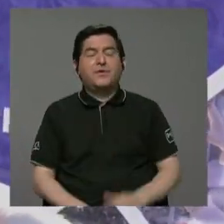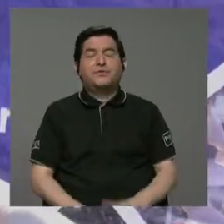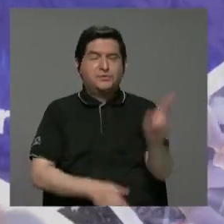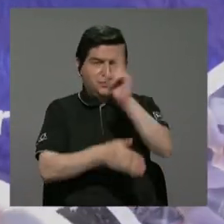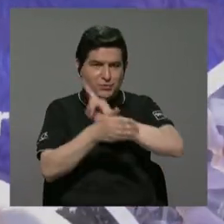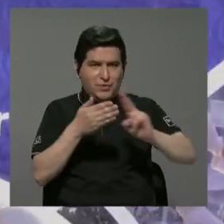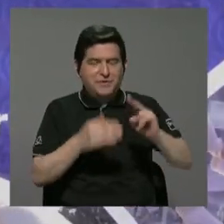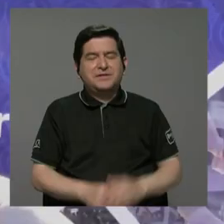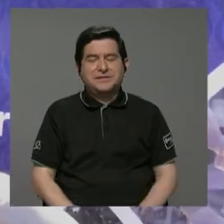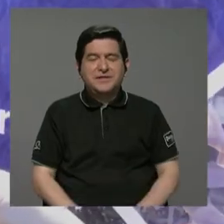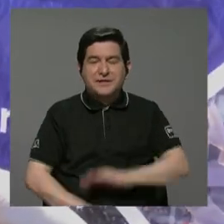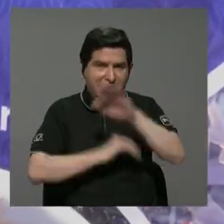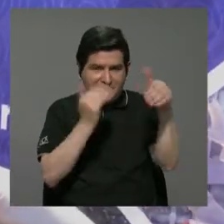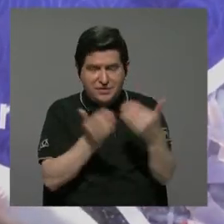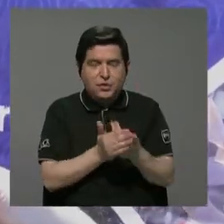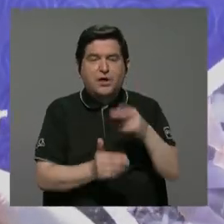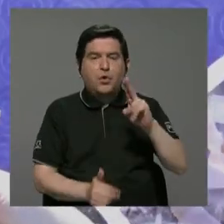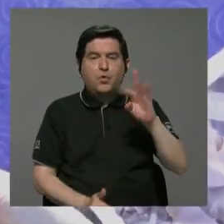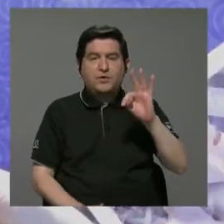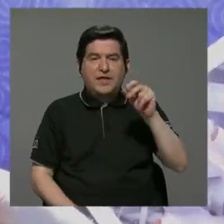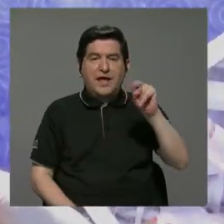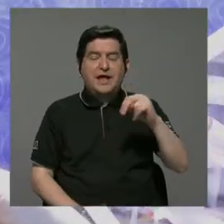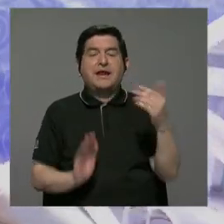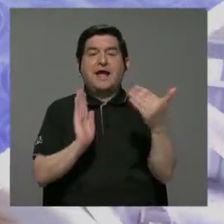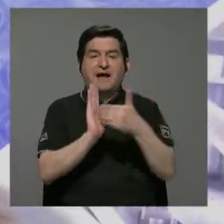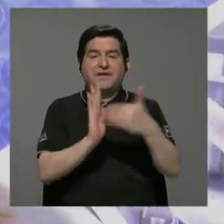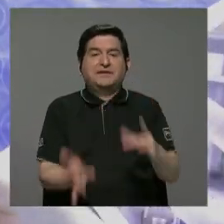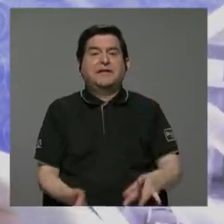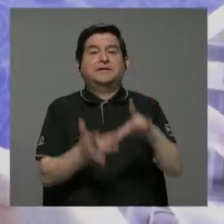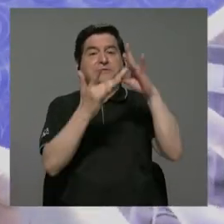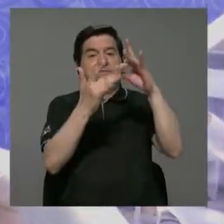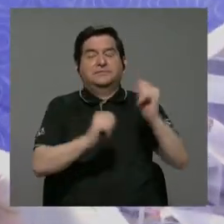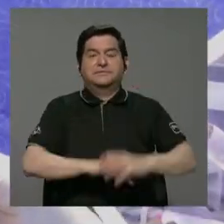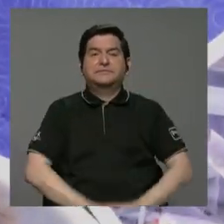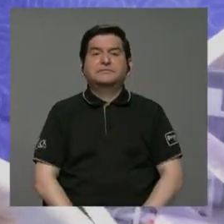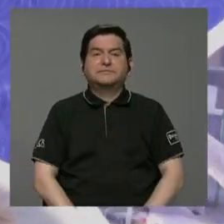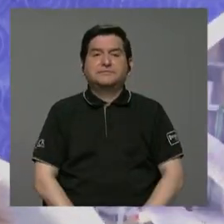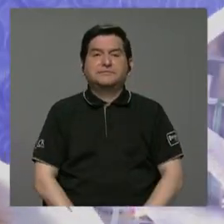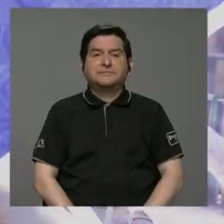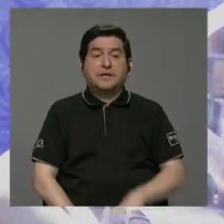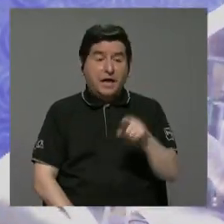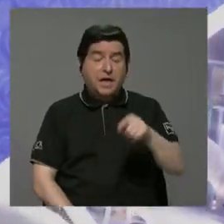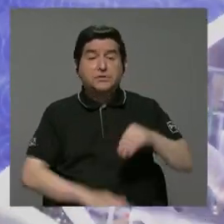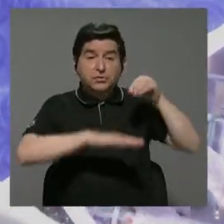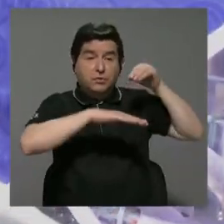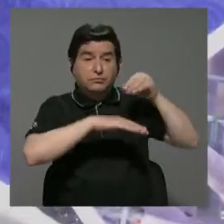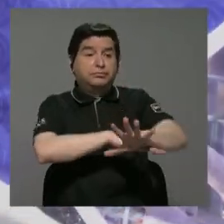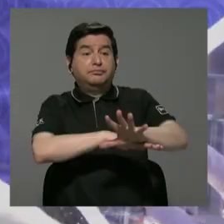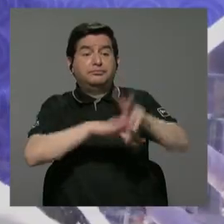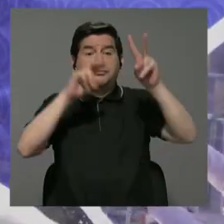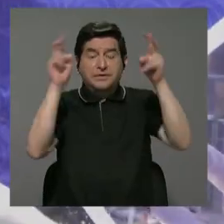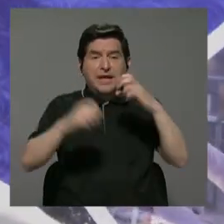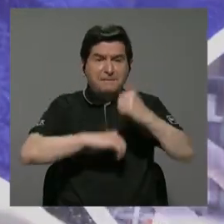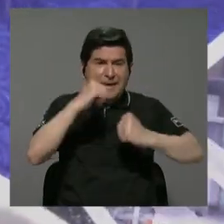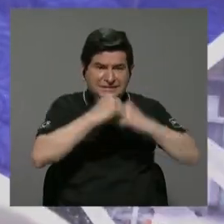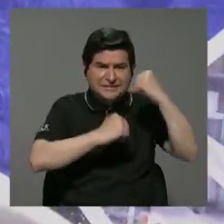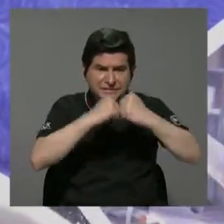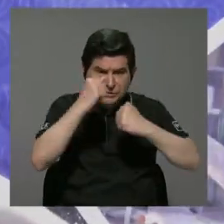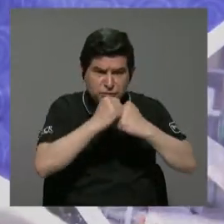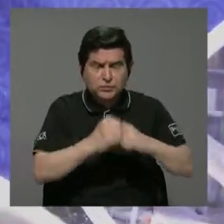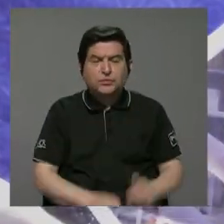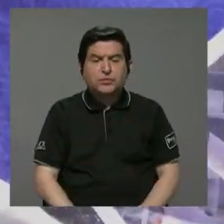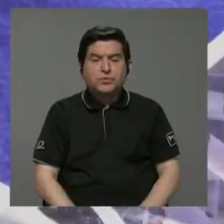hermanas, pues claramente la UTN va a ser la más afectada como tal. Y pues esto va a repercutir en temas de infraestructura y